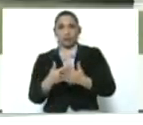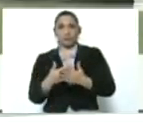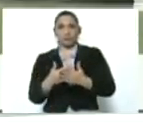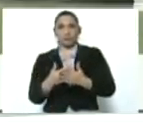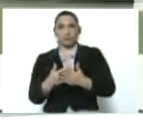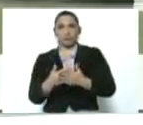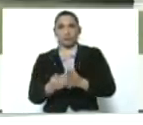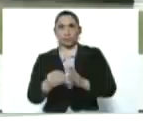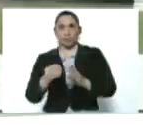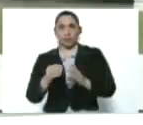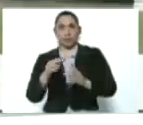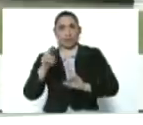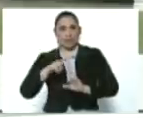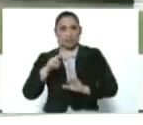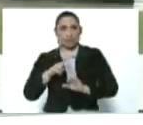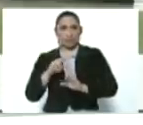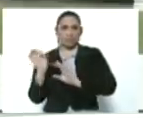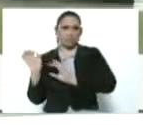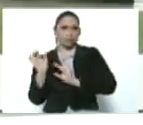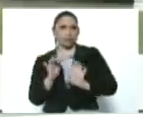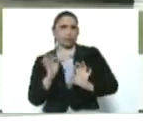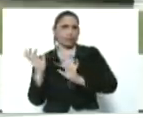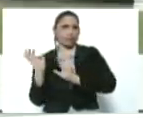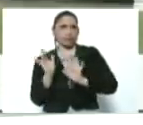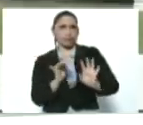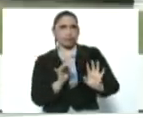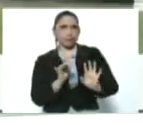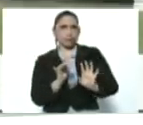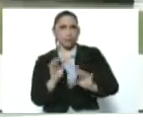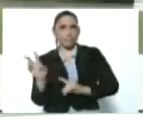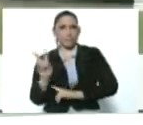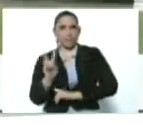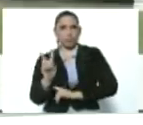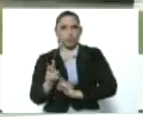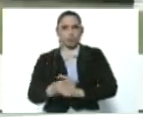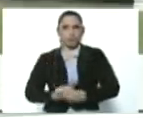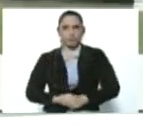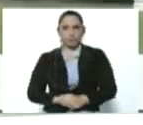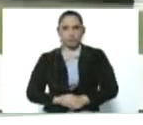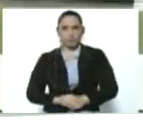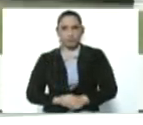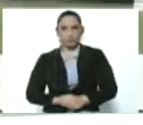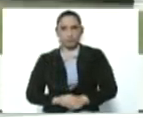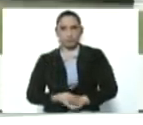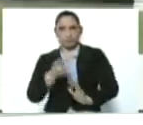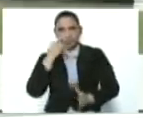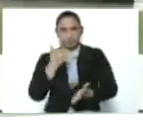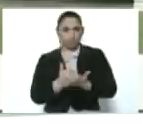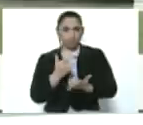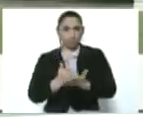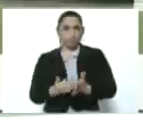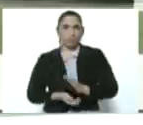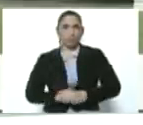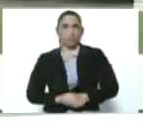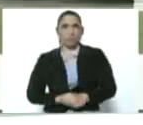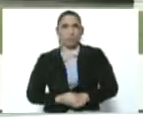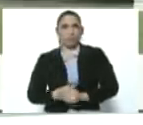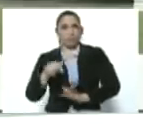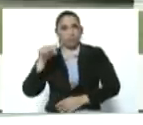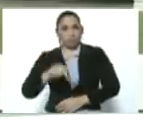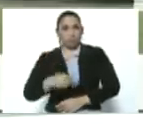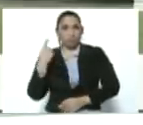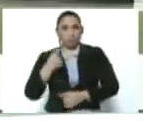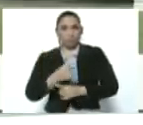táchira decenas de miles de compatriotas venezolanos piense usted hoy tengo que